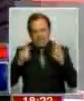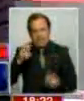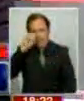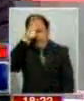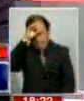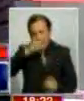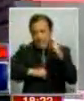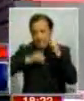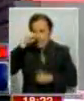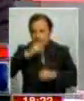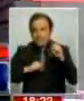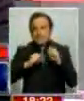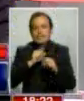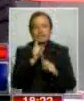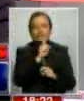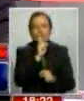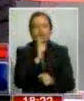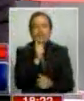generan